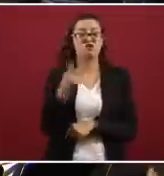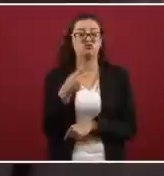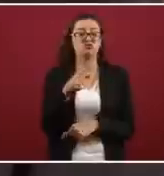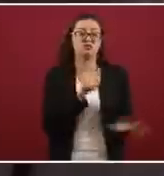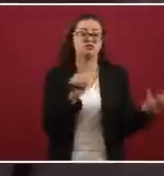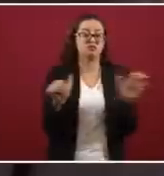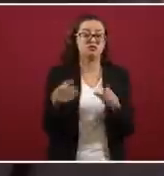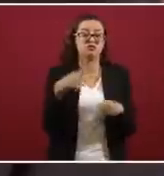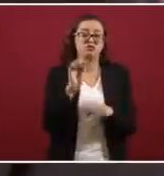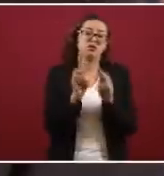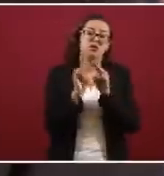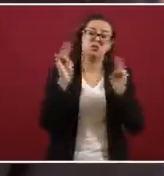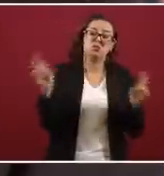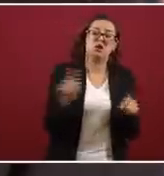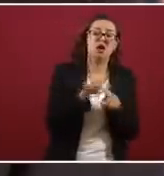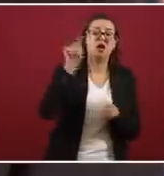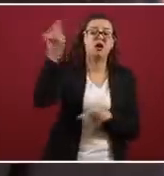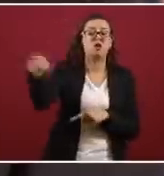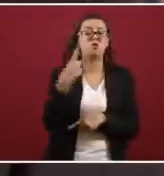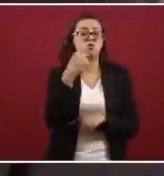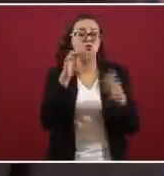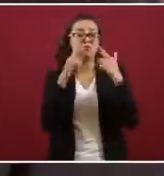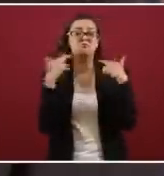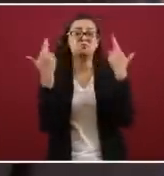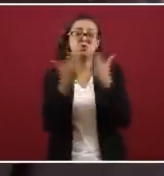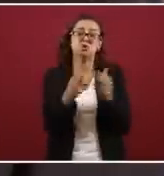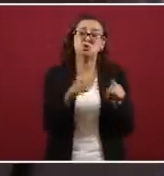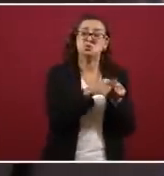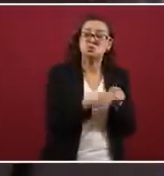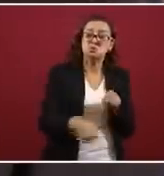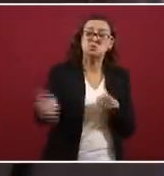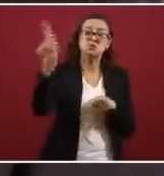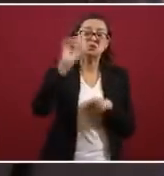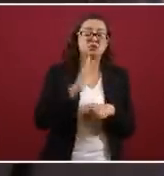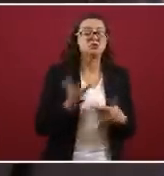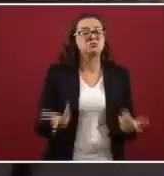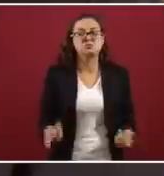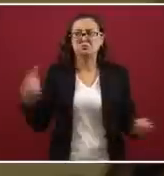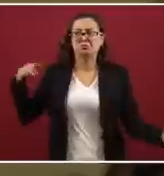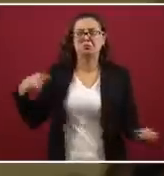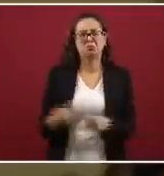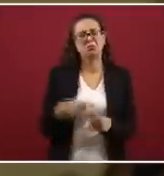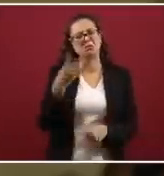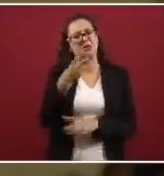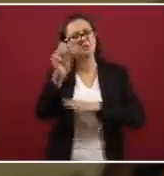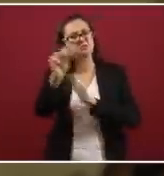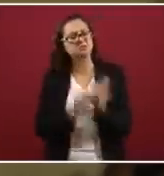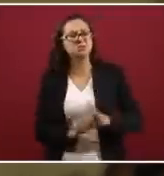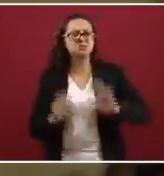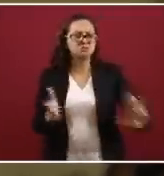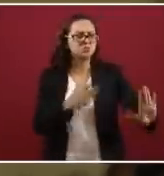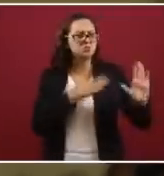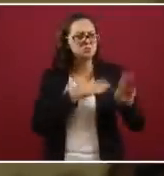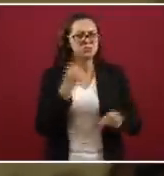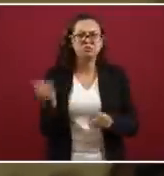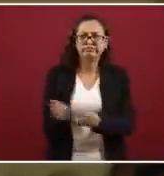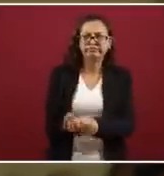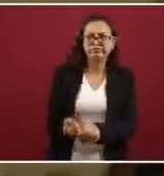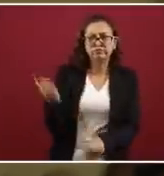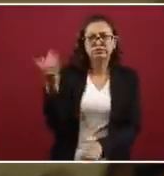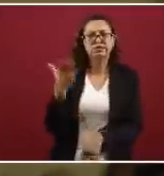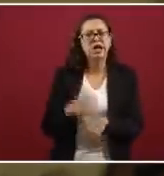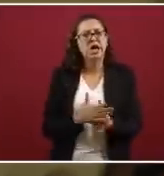derrame. Y bueno, pues a casi 3 meses de aquella promesa, nos gustaría saber qué mensaje les ofrece a